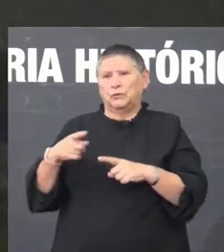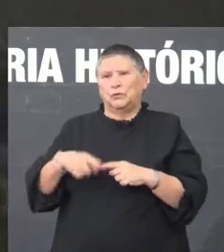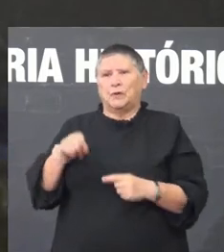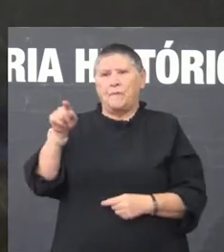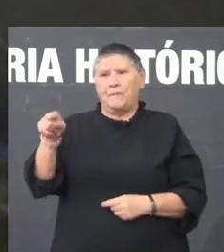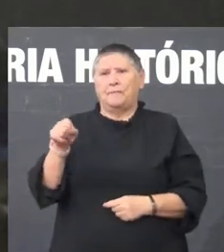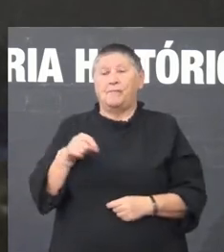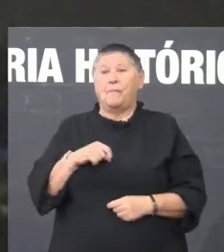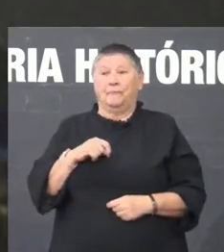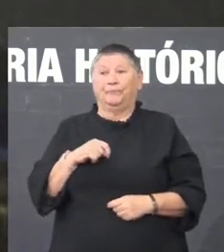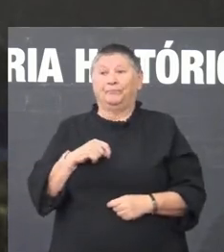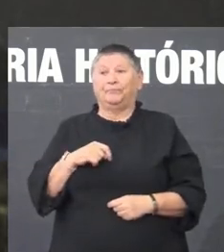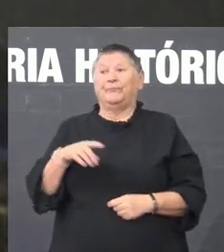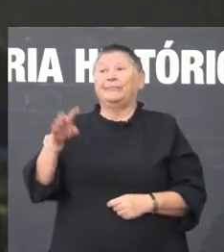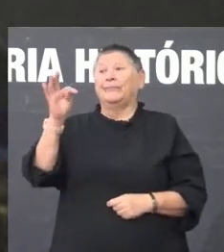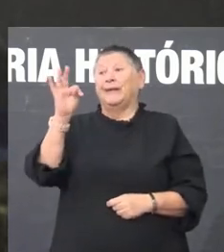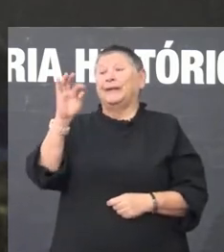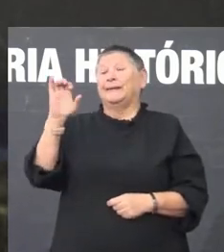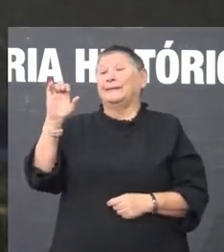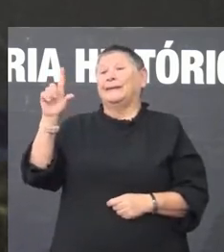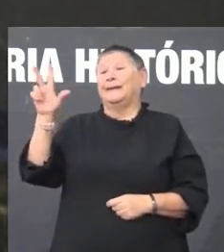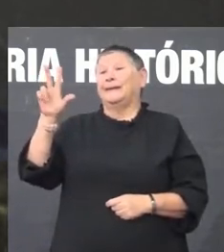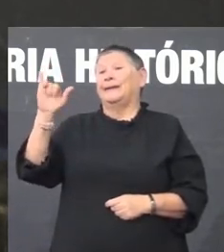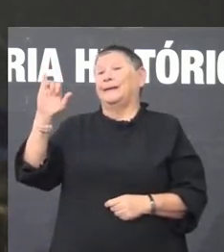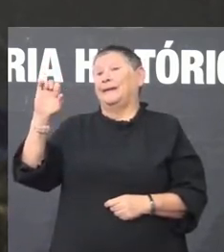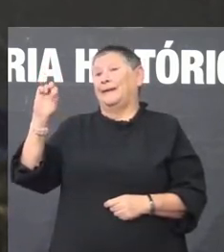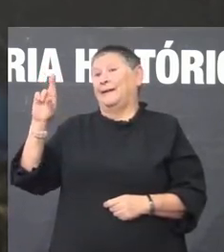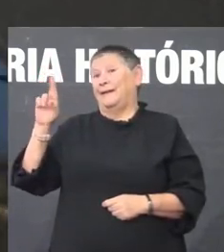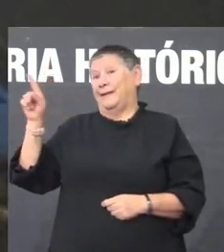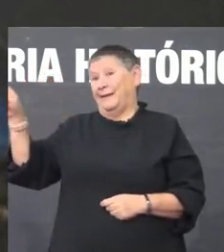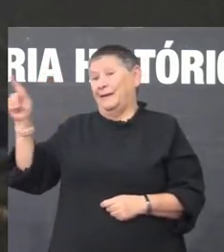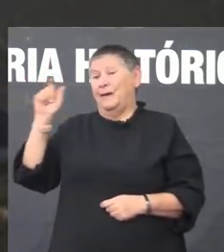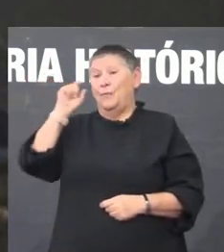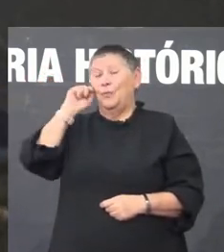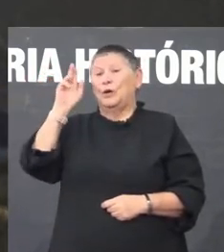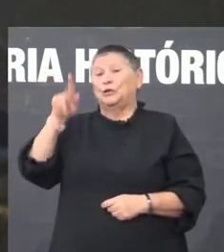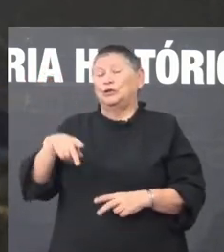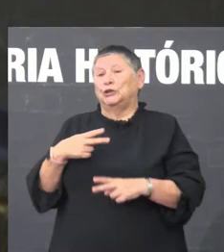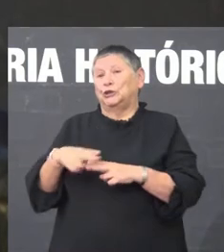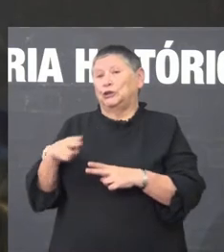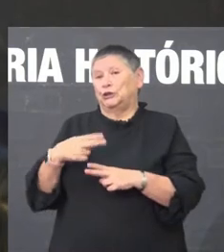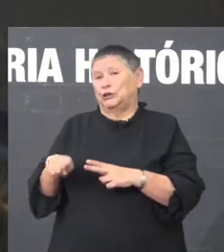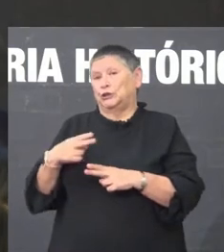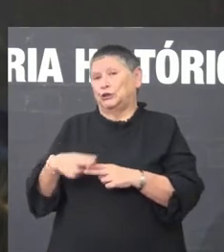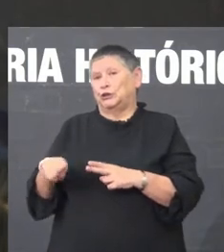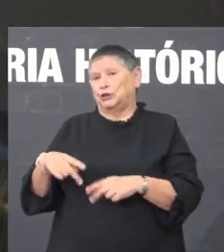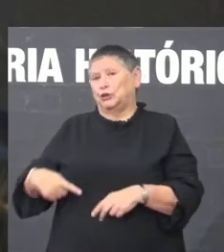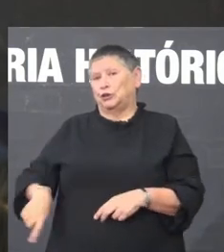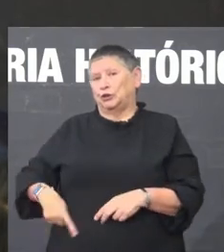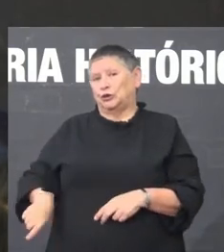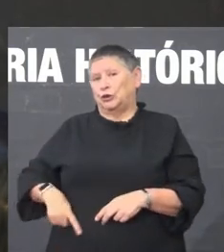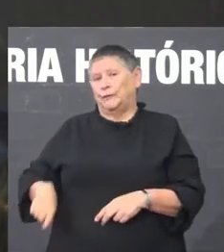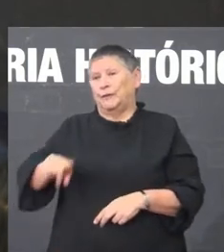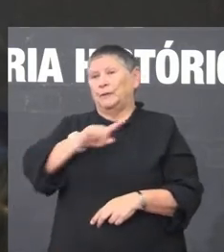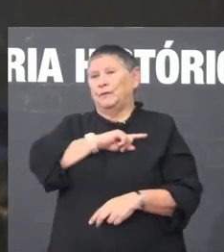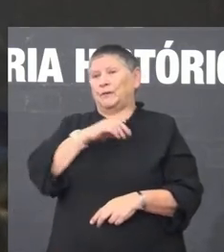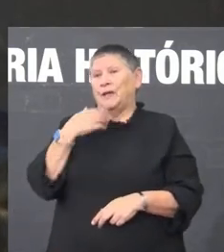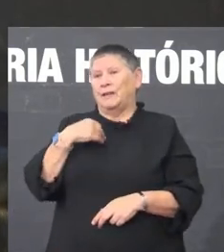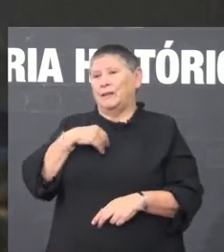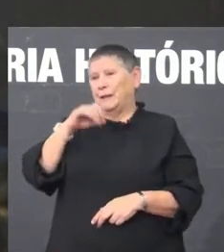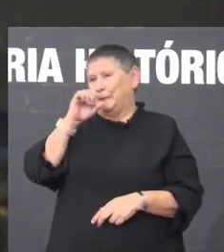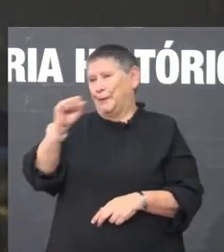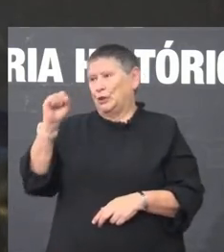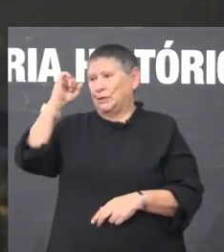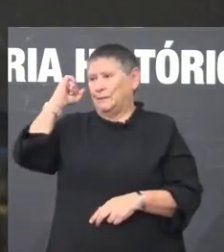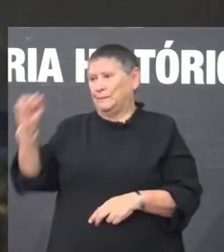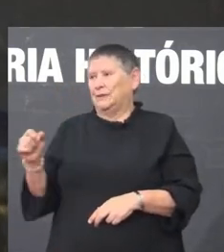Letelier, que es sobrina del militar a quien asesinó Pinochet, hablaba